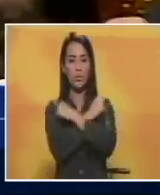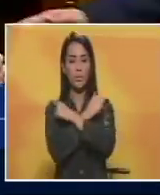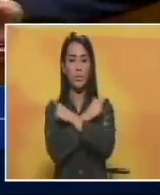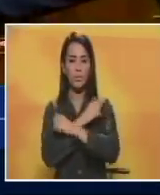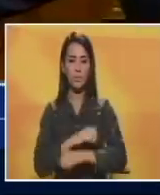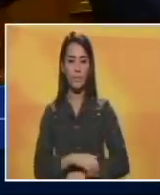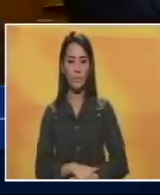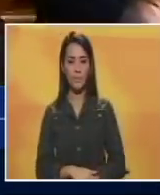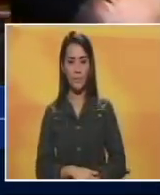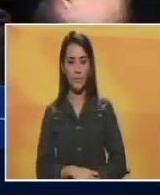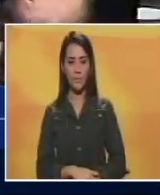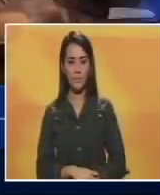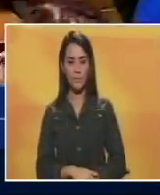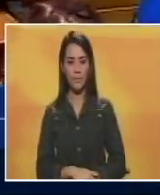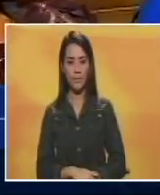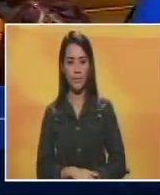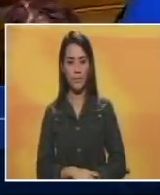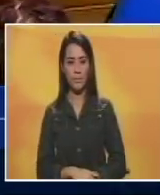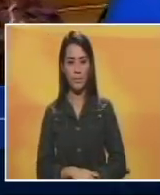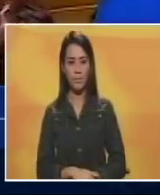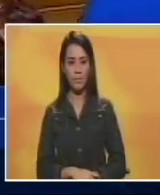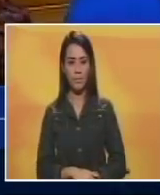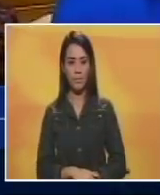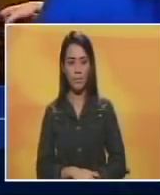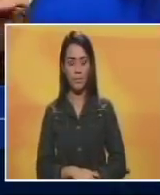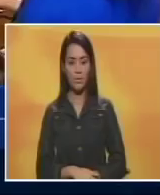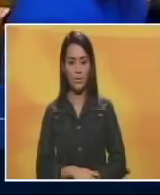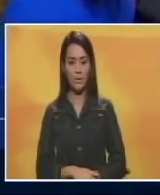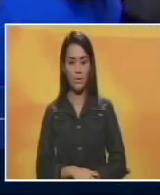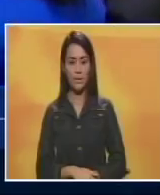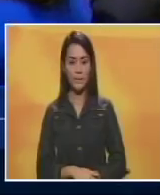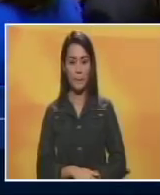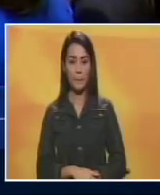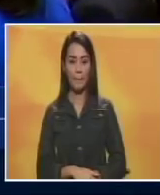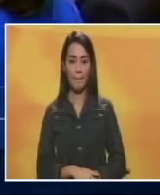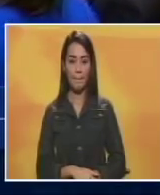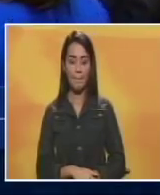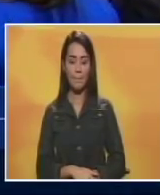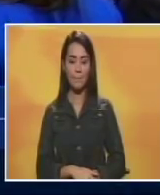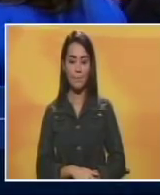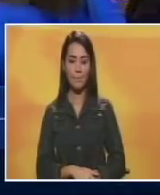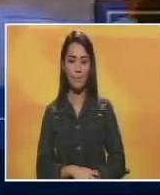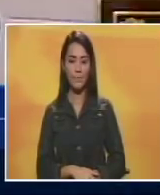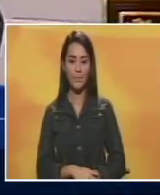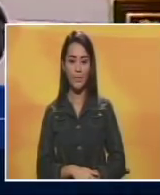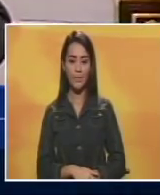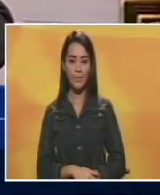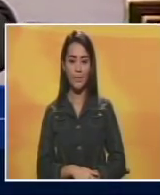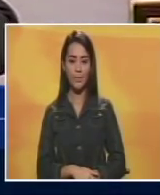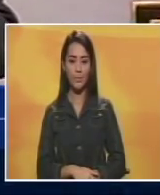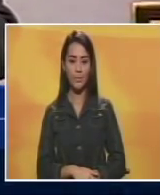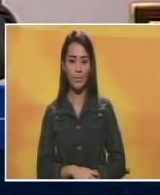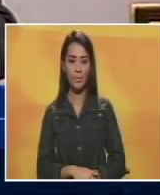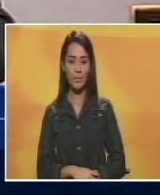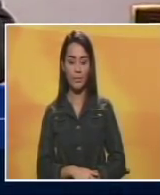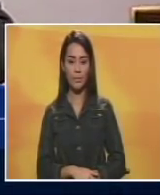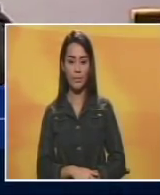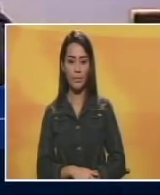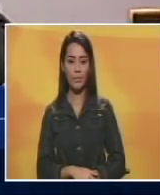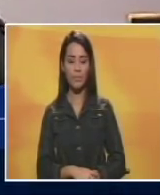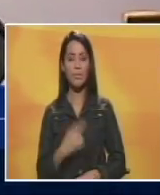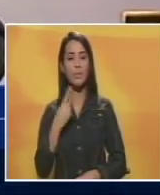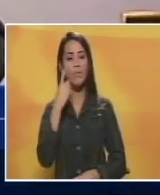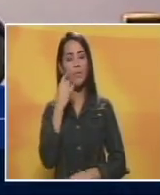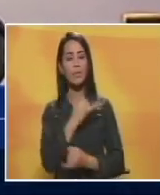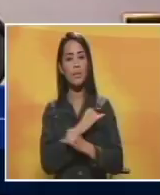Respecto de los cuales la Corte Penal Internacional investiga en la actualidad un cúmulo de denuncias. Que la falta de independencia